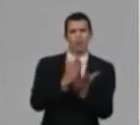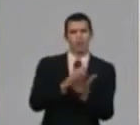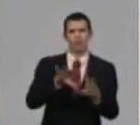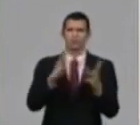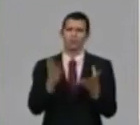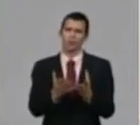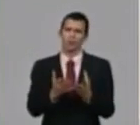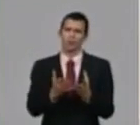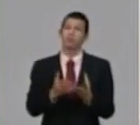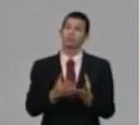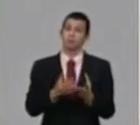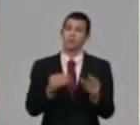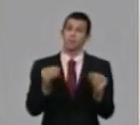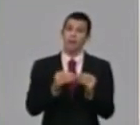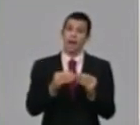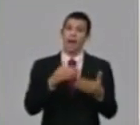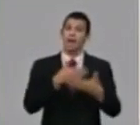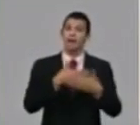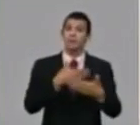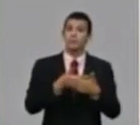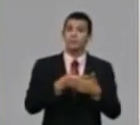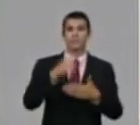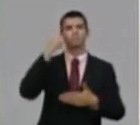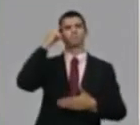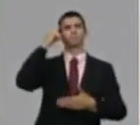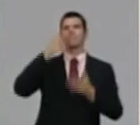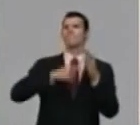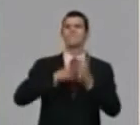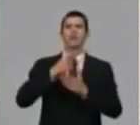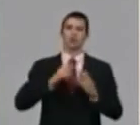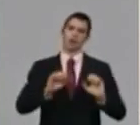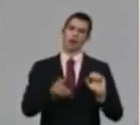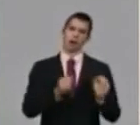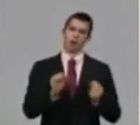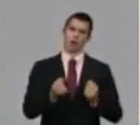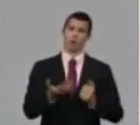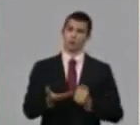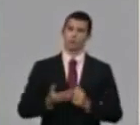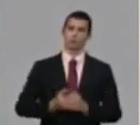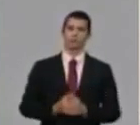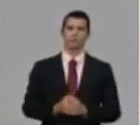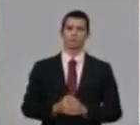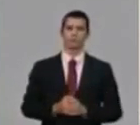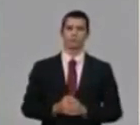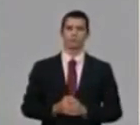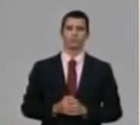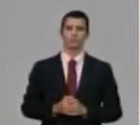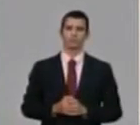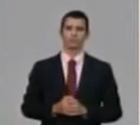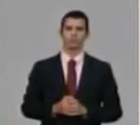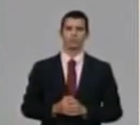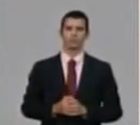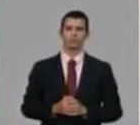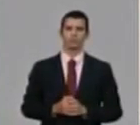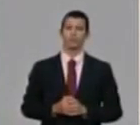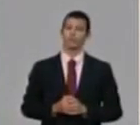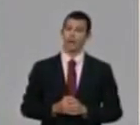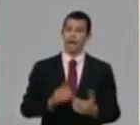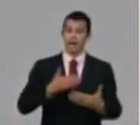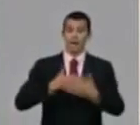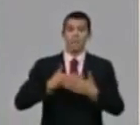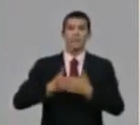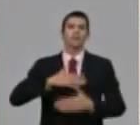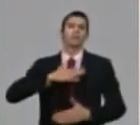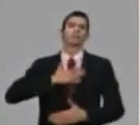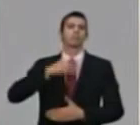también los impactos de estas medidas. En el sector presupuestado deben también aplicar estas medidas de